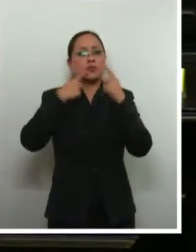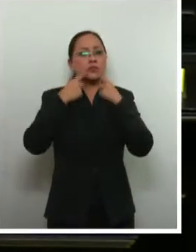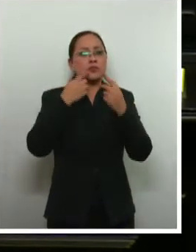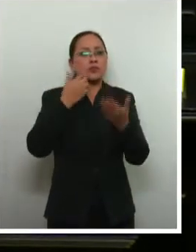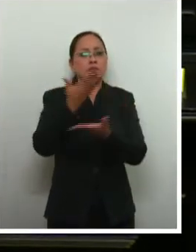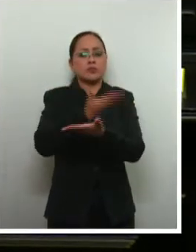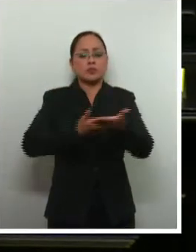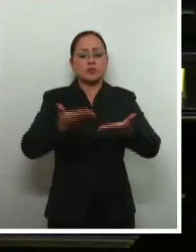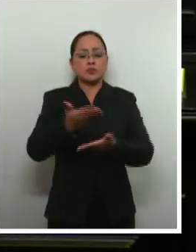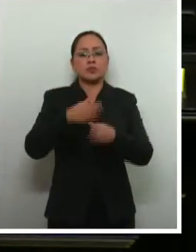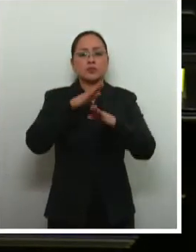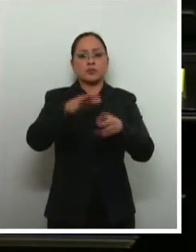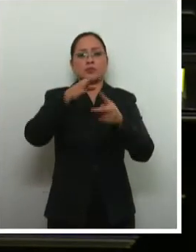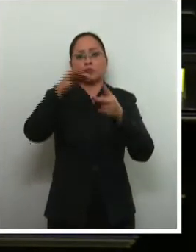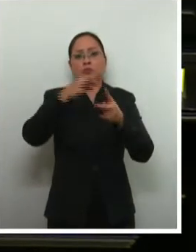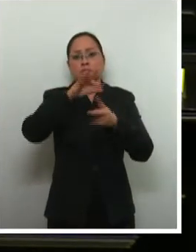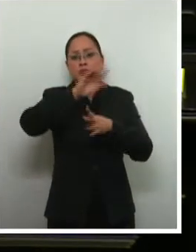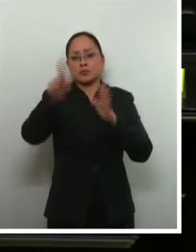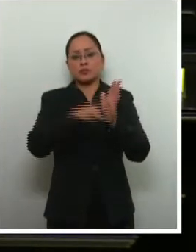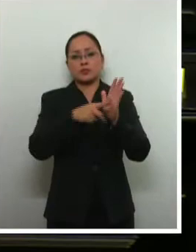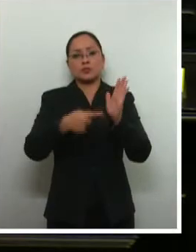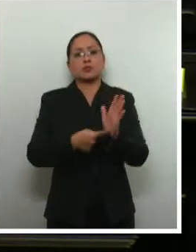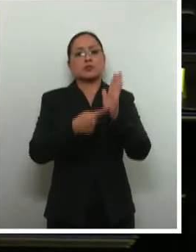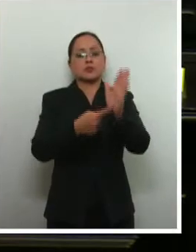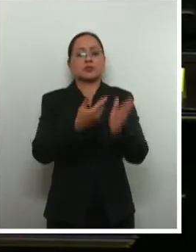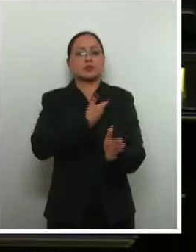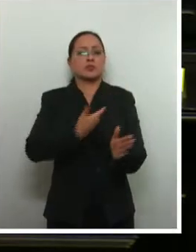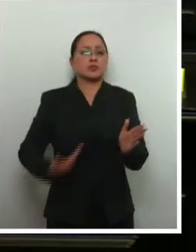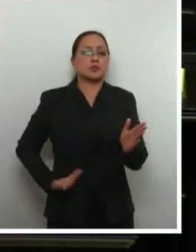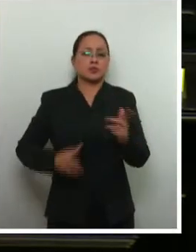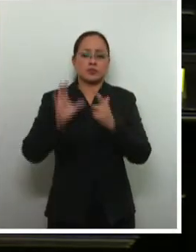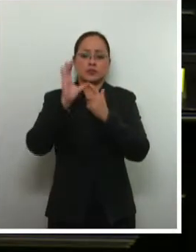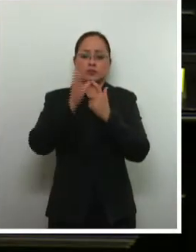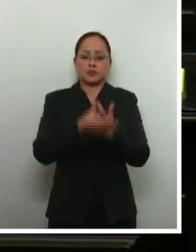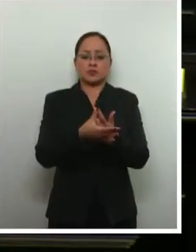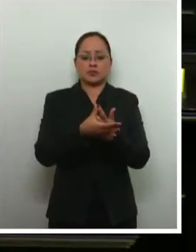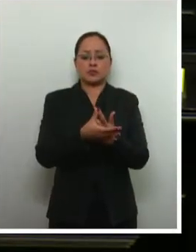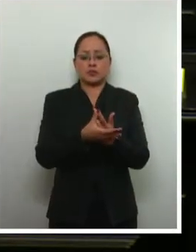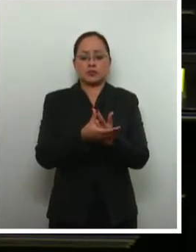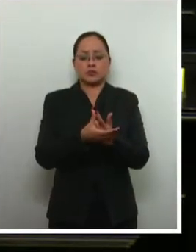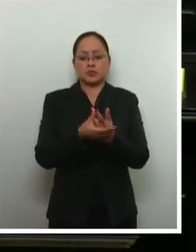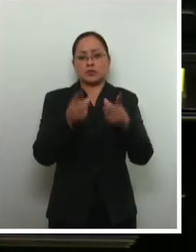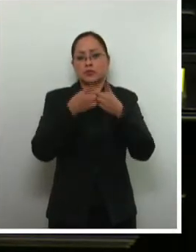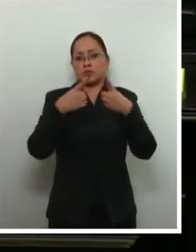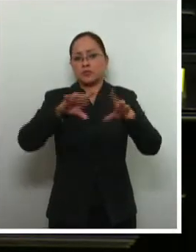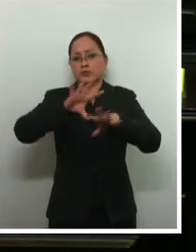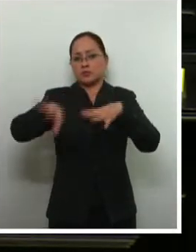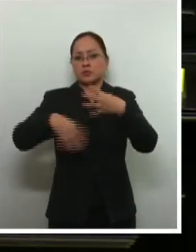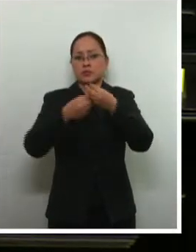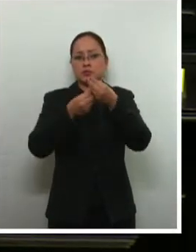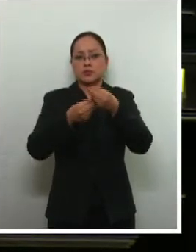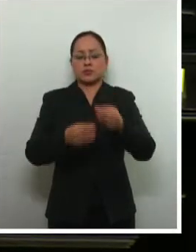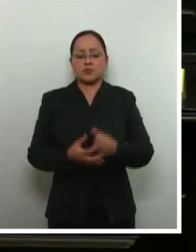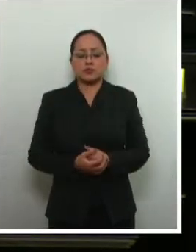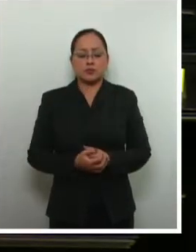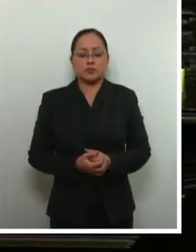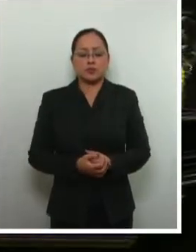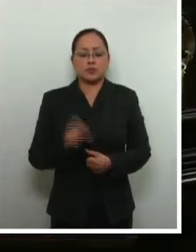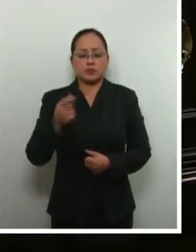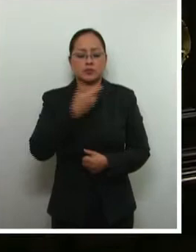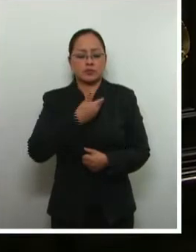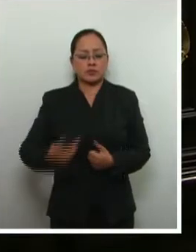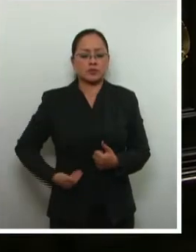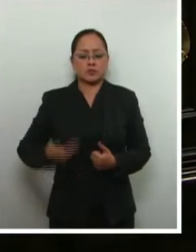a discusión las reservas presentadas por la Comisión de Desarrollo Sostenible. Por instrucciones